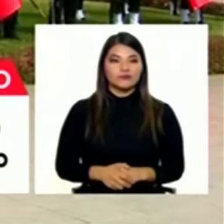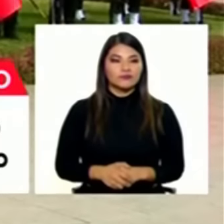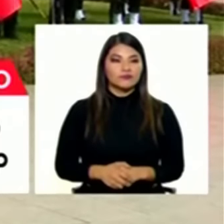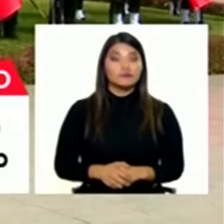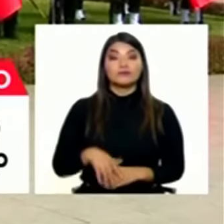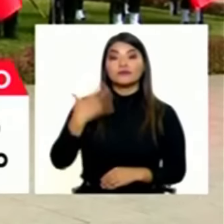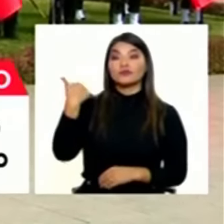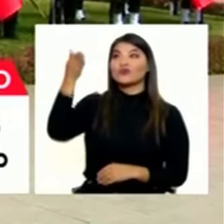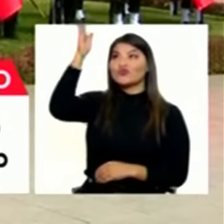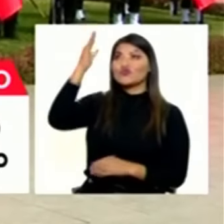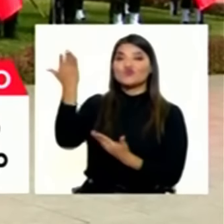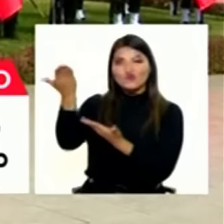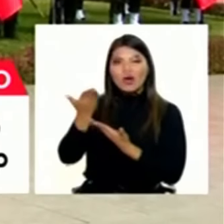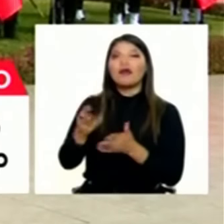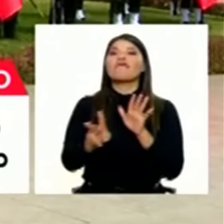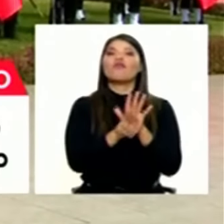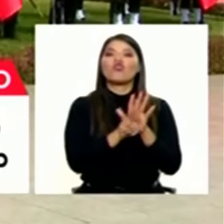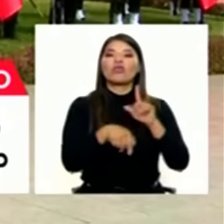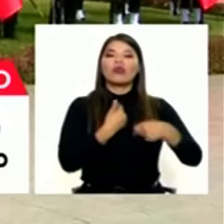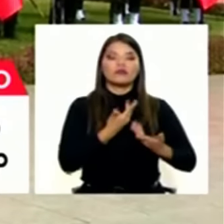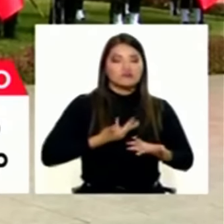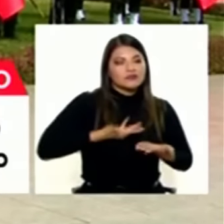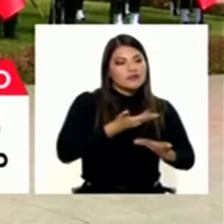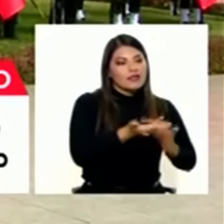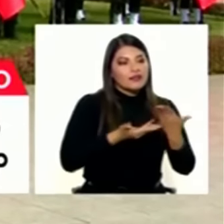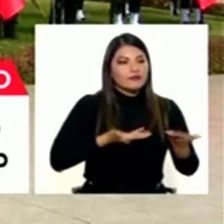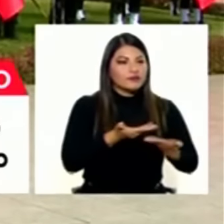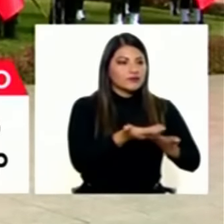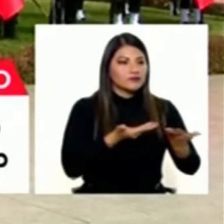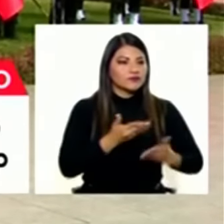La voluntad de servicio,